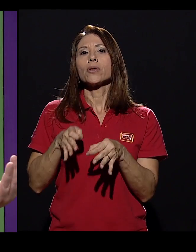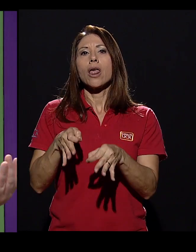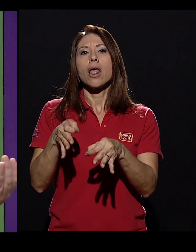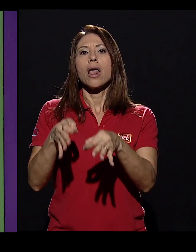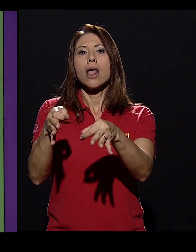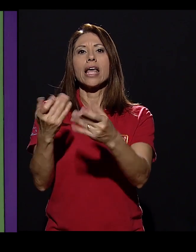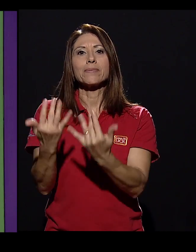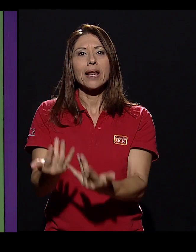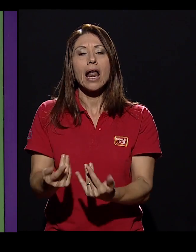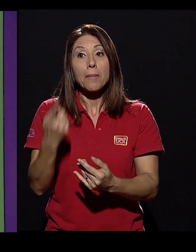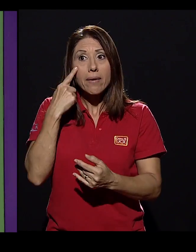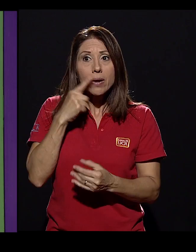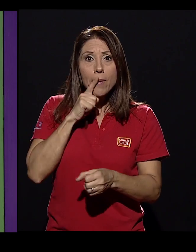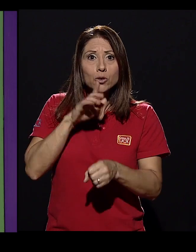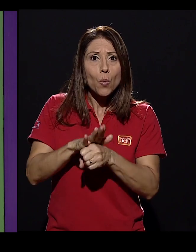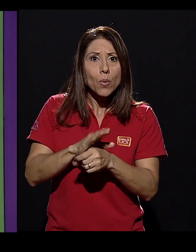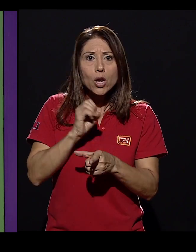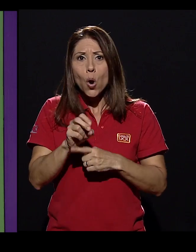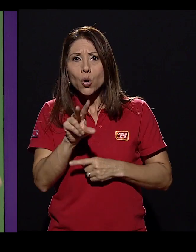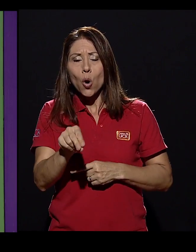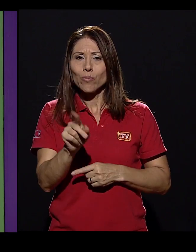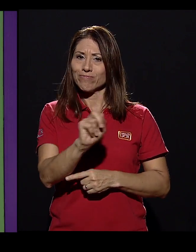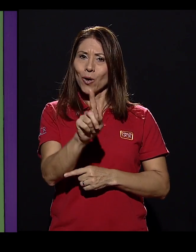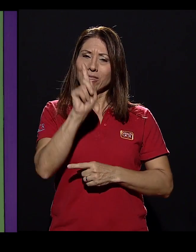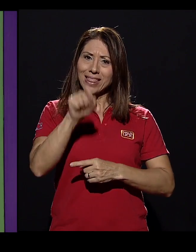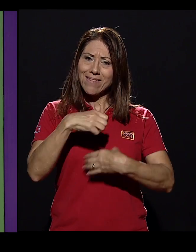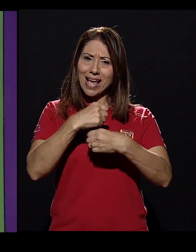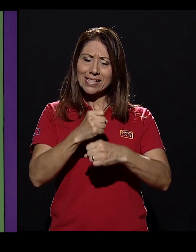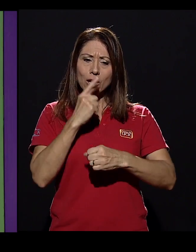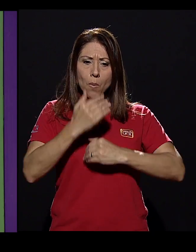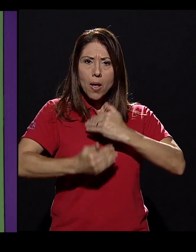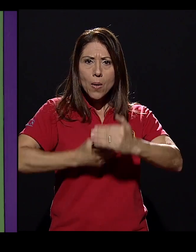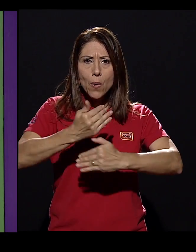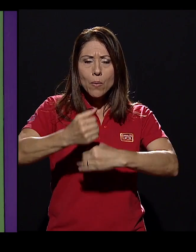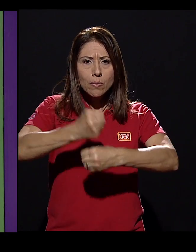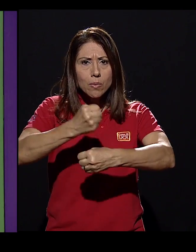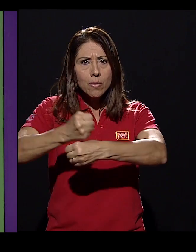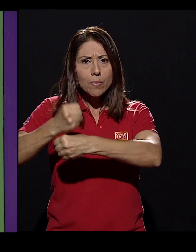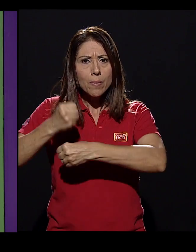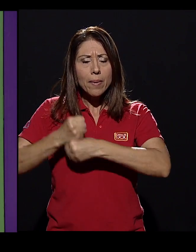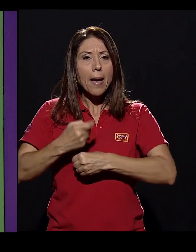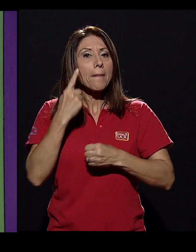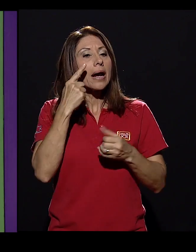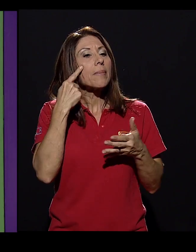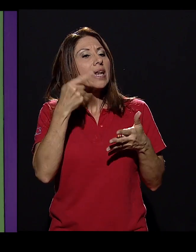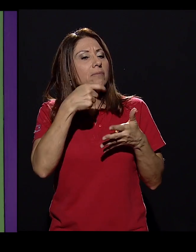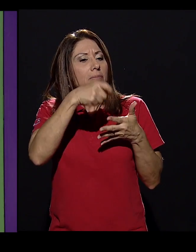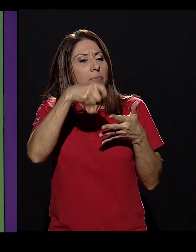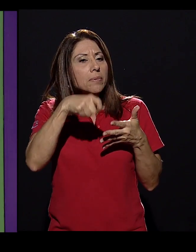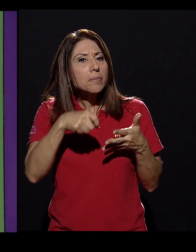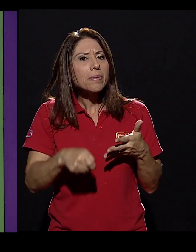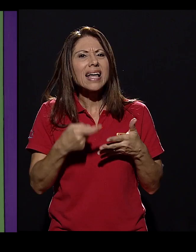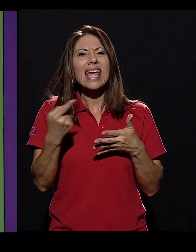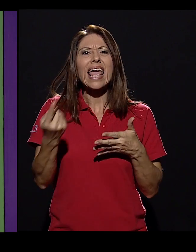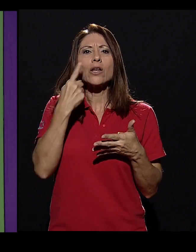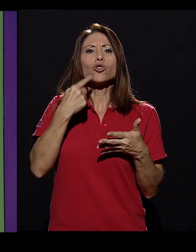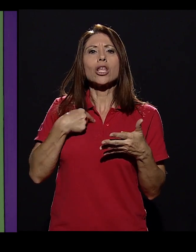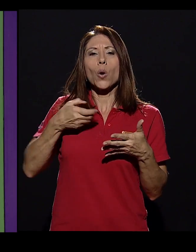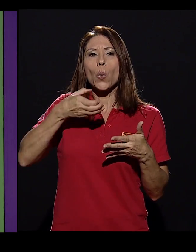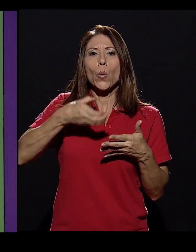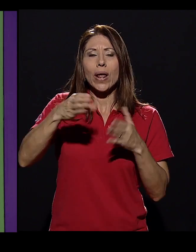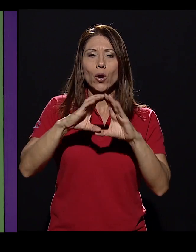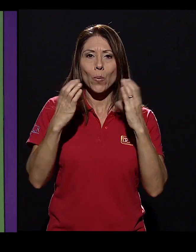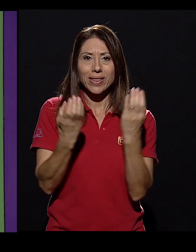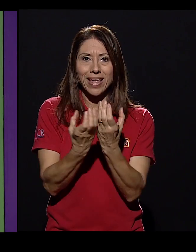esa fecha para ver si vamos a cumplir o no. Hay que hacer una ruta de cumplimiento para sacar la tarea, por lo menos de las observaciones que el comité dijo, ¿verdad? Entonces, en eso es que